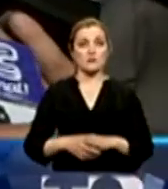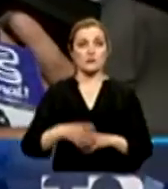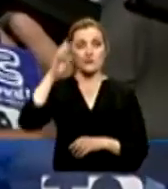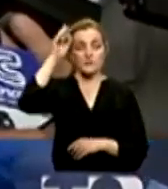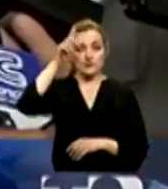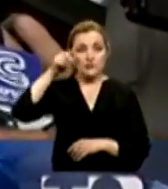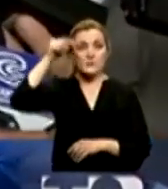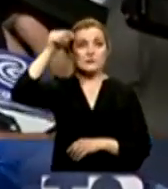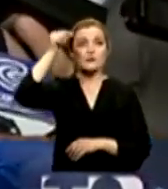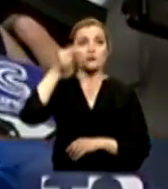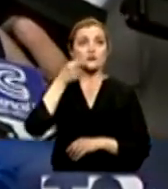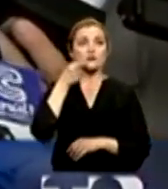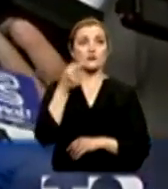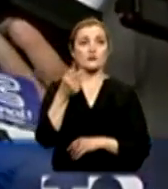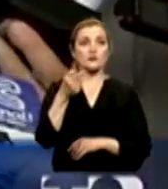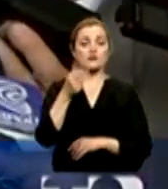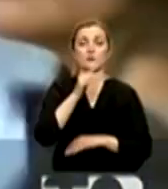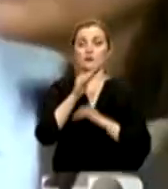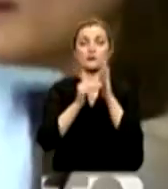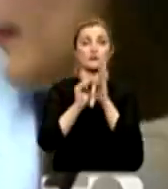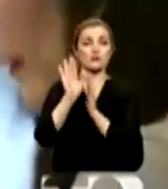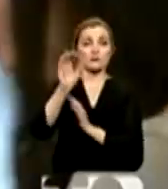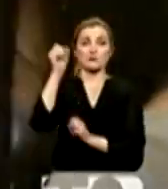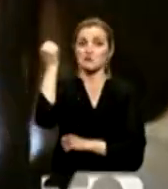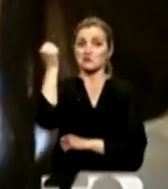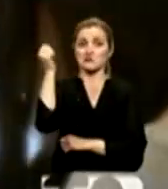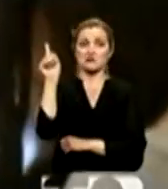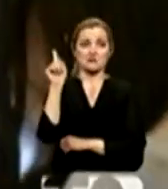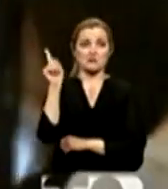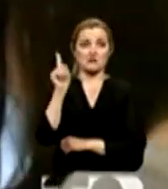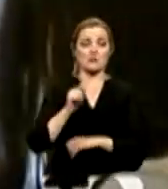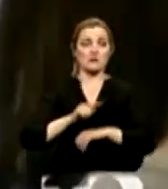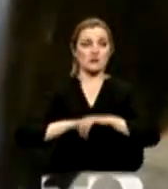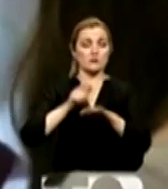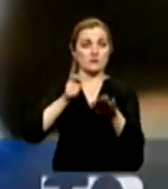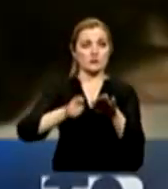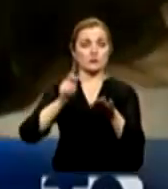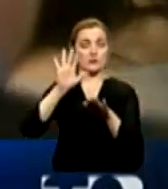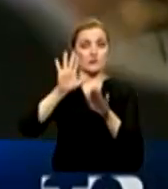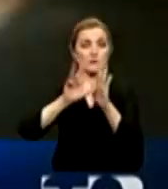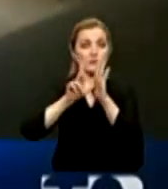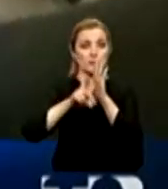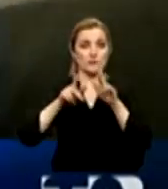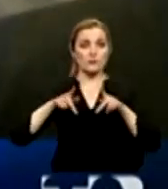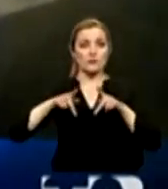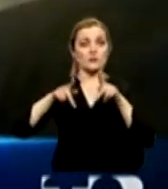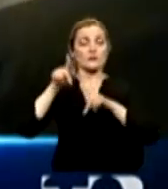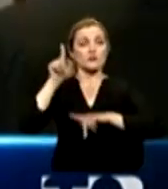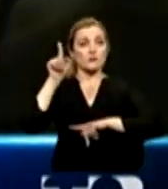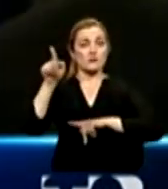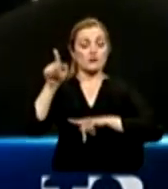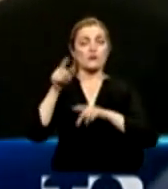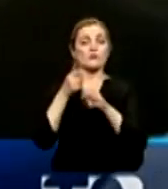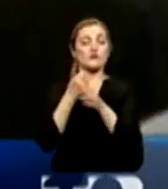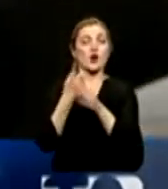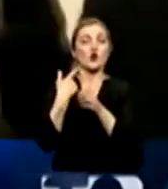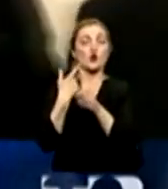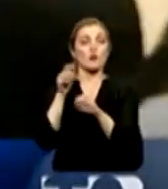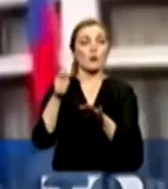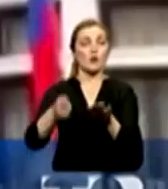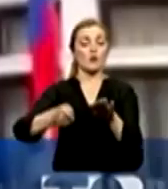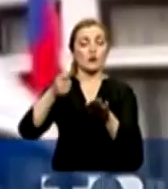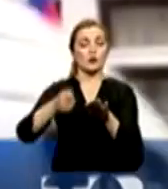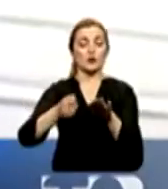El Estado ecuatoriano sostiene que no se le han violado los derechos. Por 5 minutos, la jueza Karina Martínez permitió que Assange y su defensa hablaran en